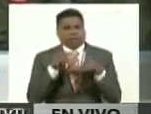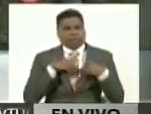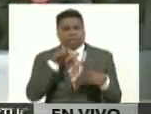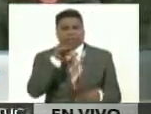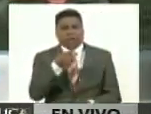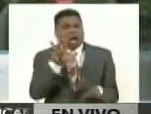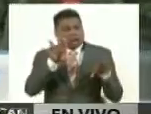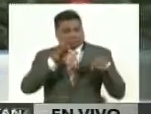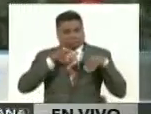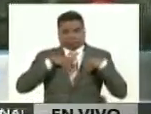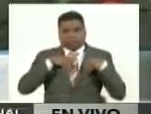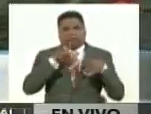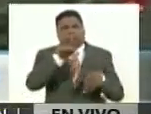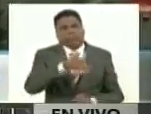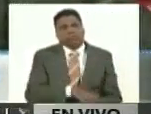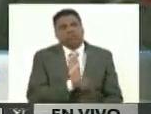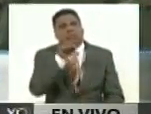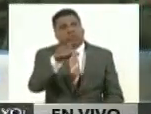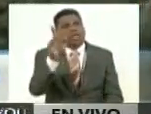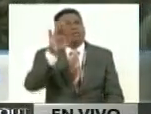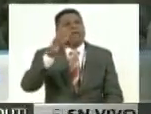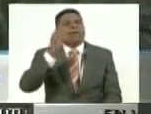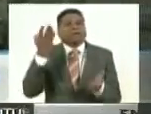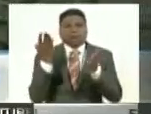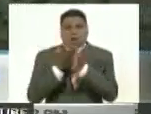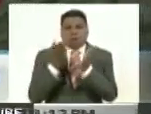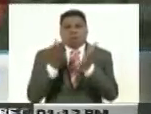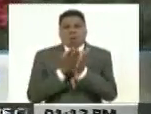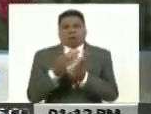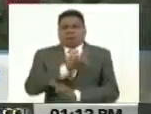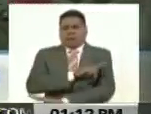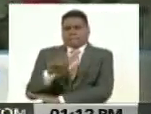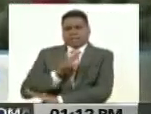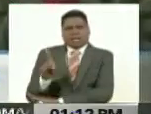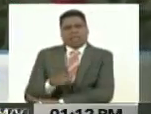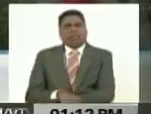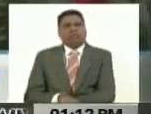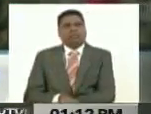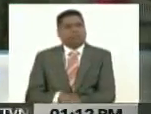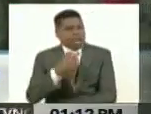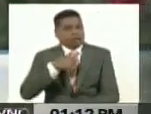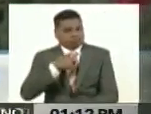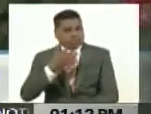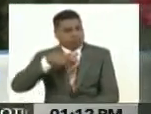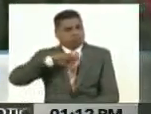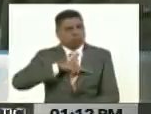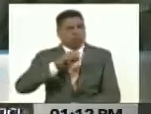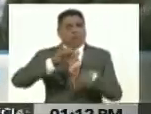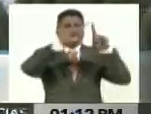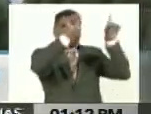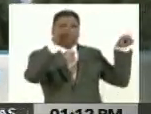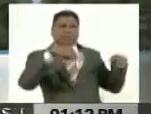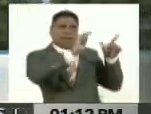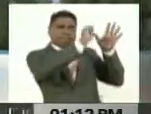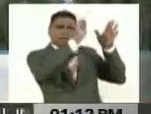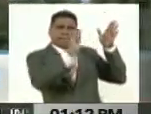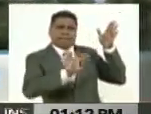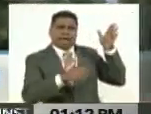lo aceptaron. Y usted estaba en el colegio y no lo mandaban. No nos mandaron a hacer a nosotros carteleras del 12 de